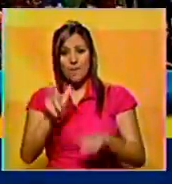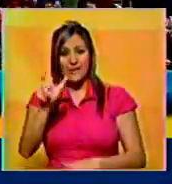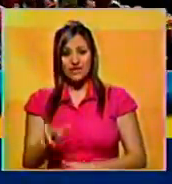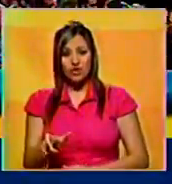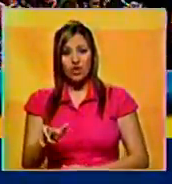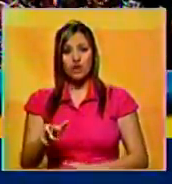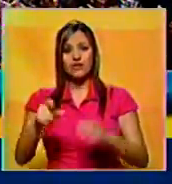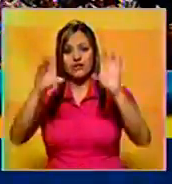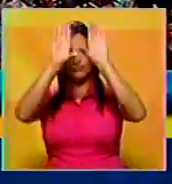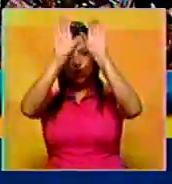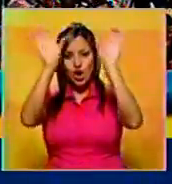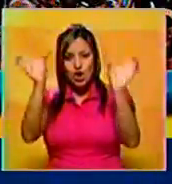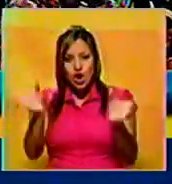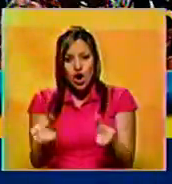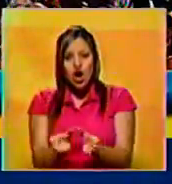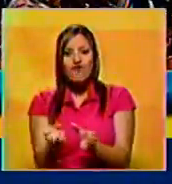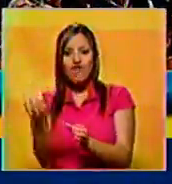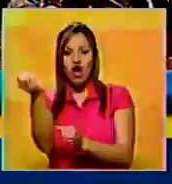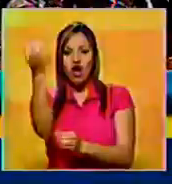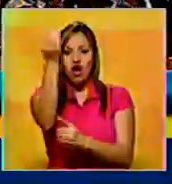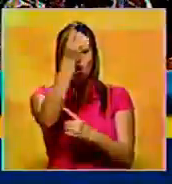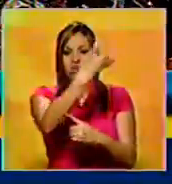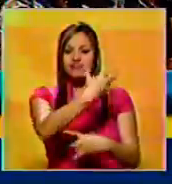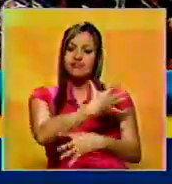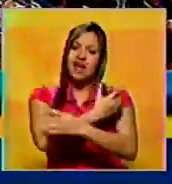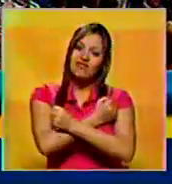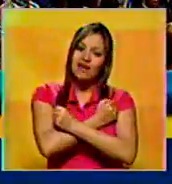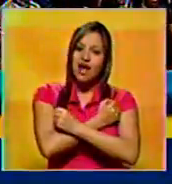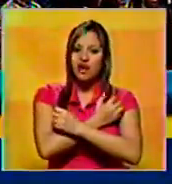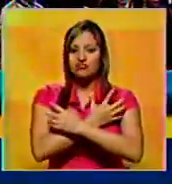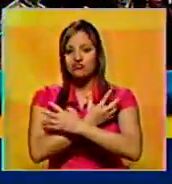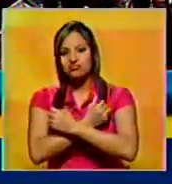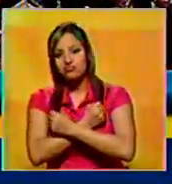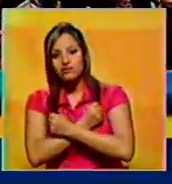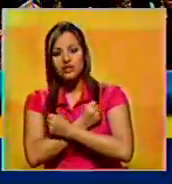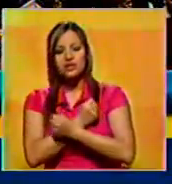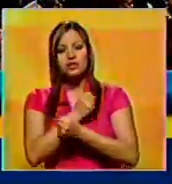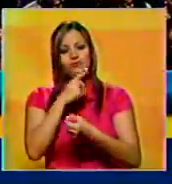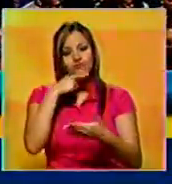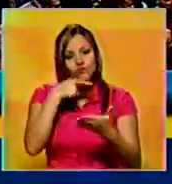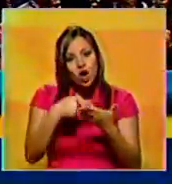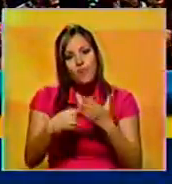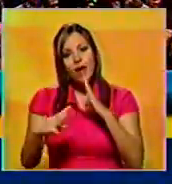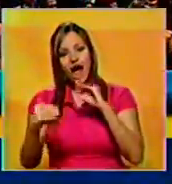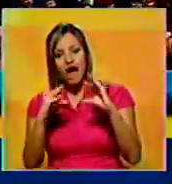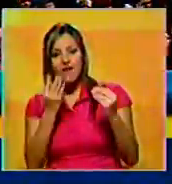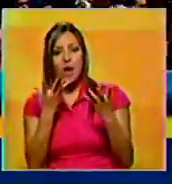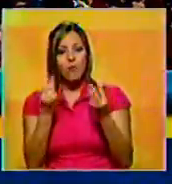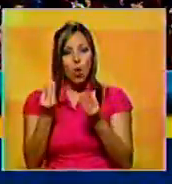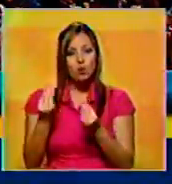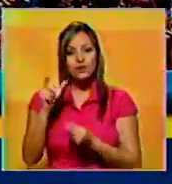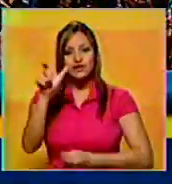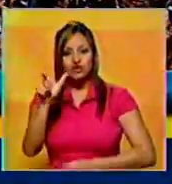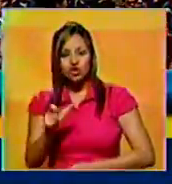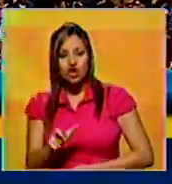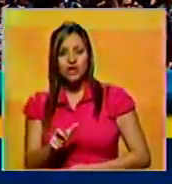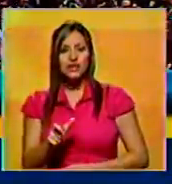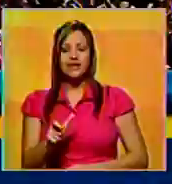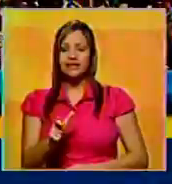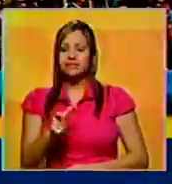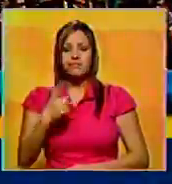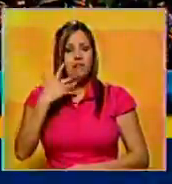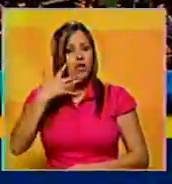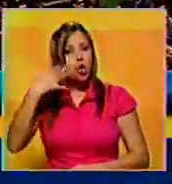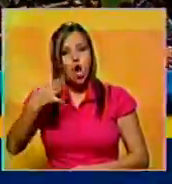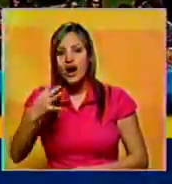con coronas, abrazándose, comentando aún. Muchos aún